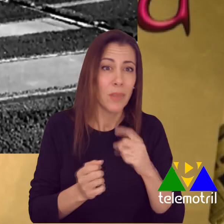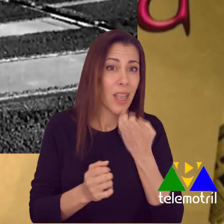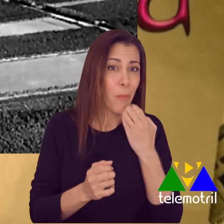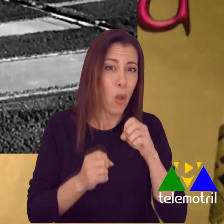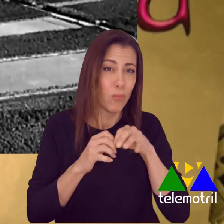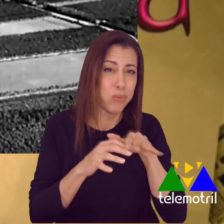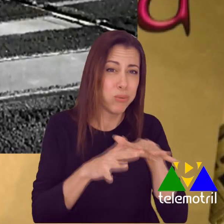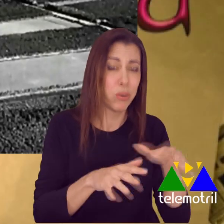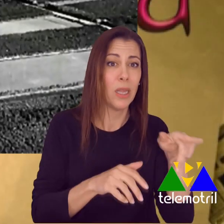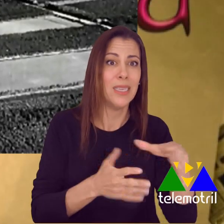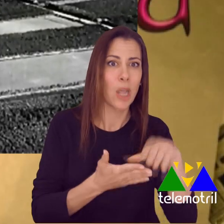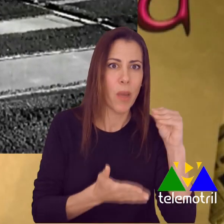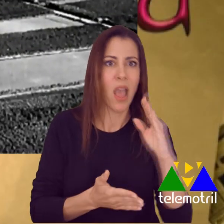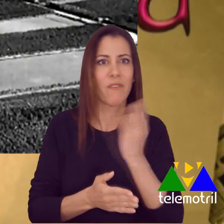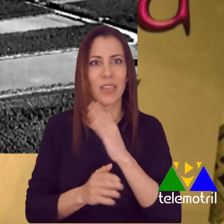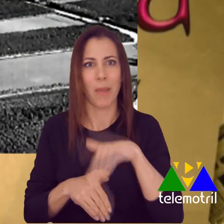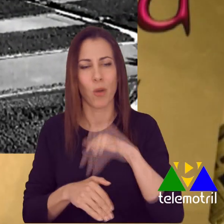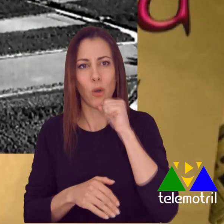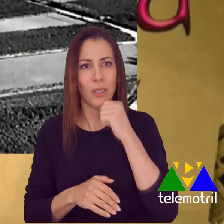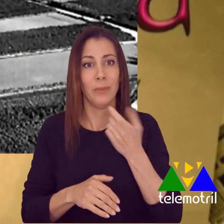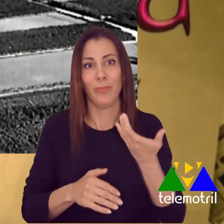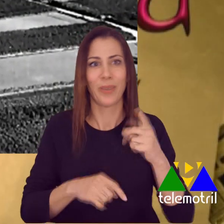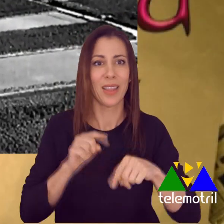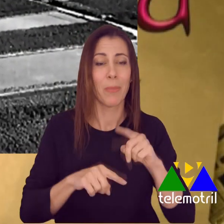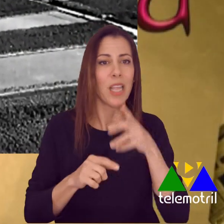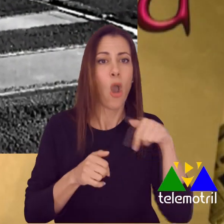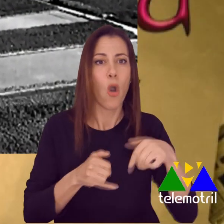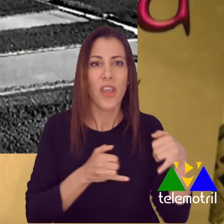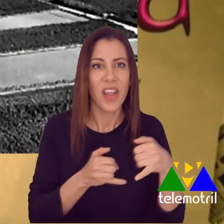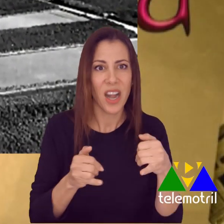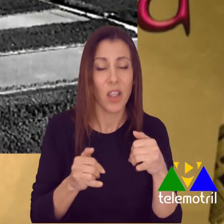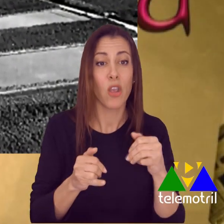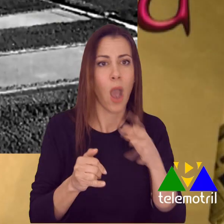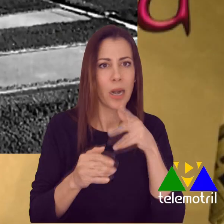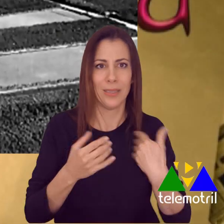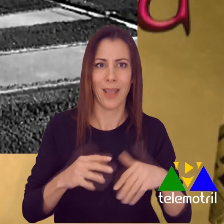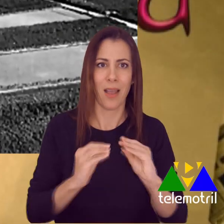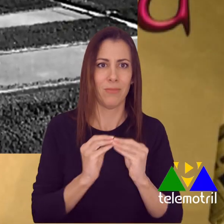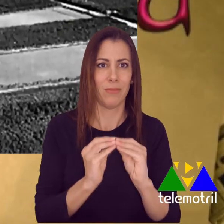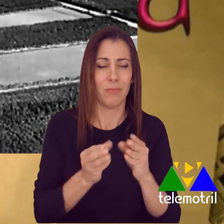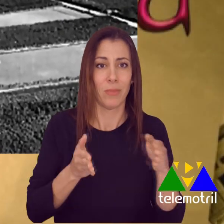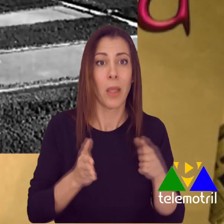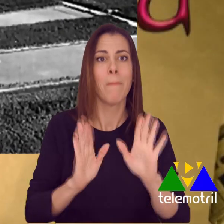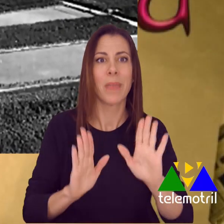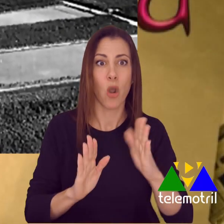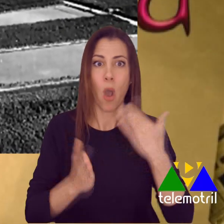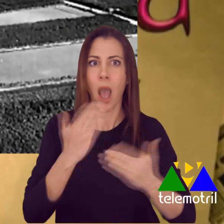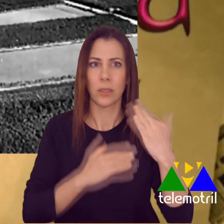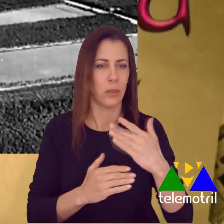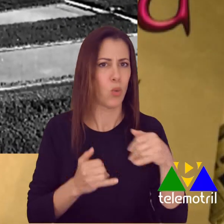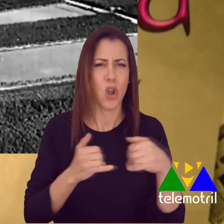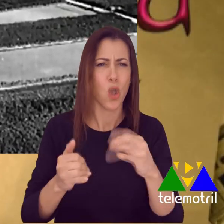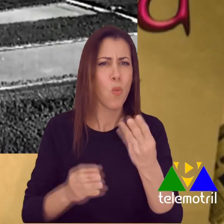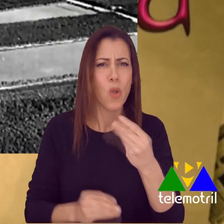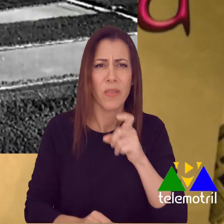ganaba término municipal de Motril. El caso es que hoy el río Guadalfeo está encauzado, pero fue un río muy tormentoso, muy complicado,